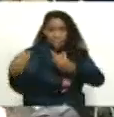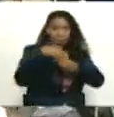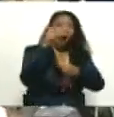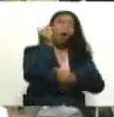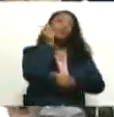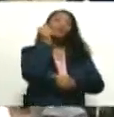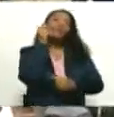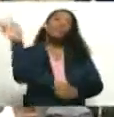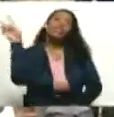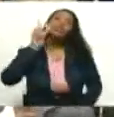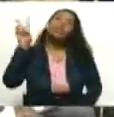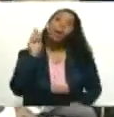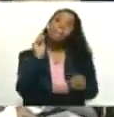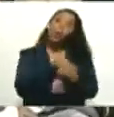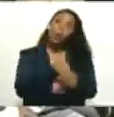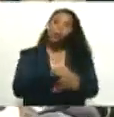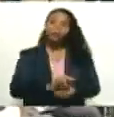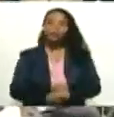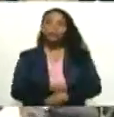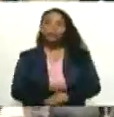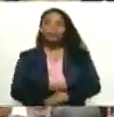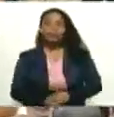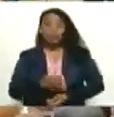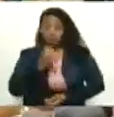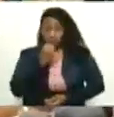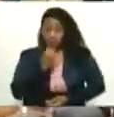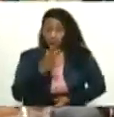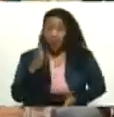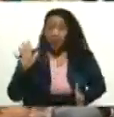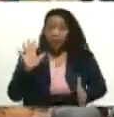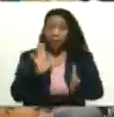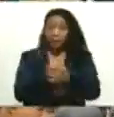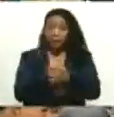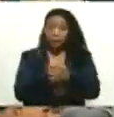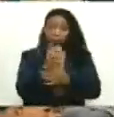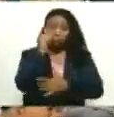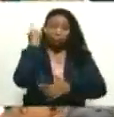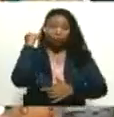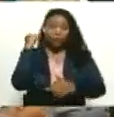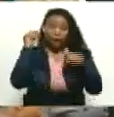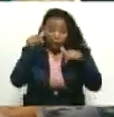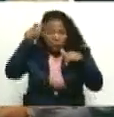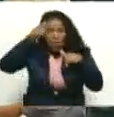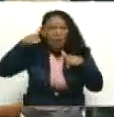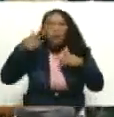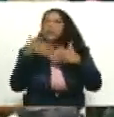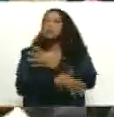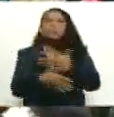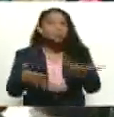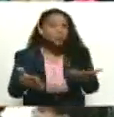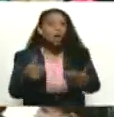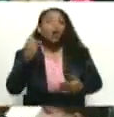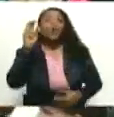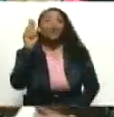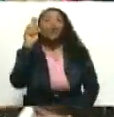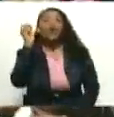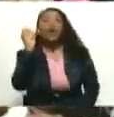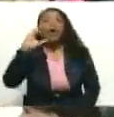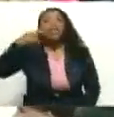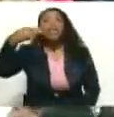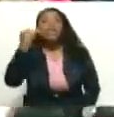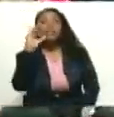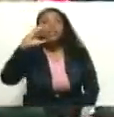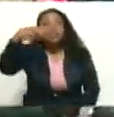suelo patrio. Bueno, compañeros y compañeras, y este pueblo, Urachiche entre ellos,